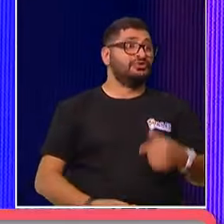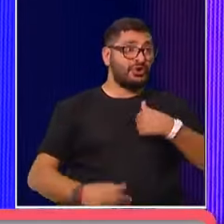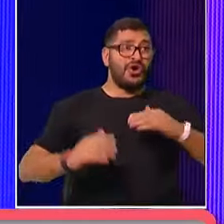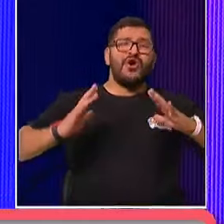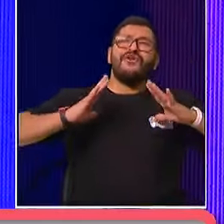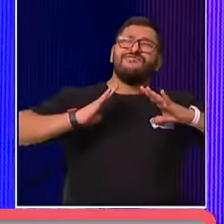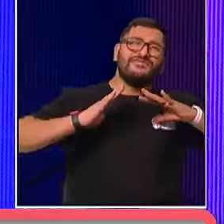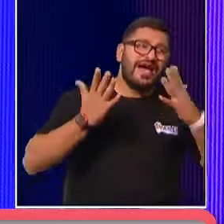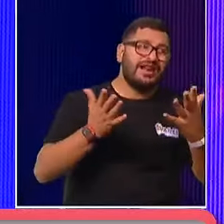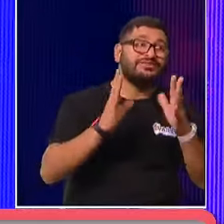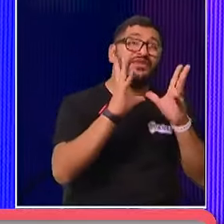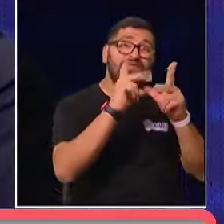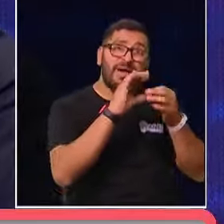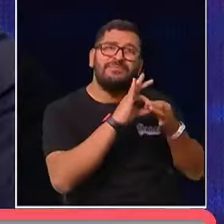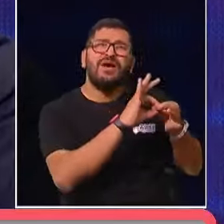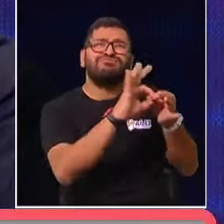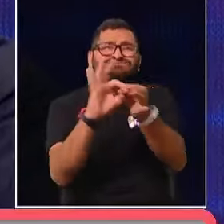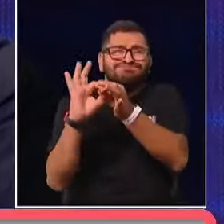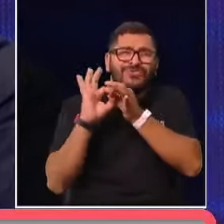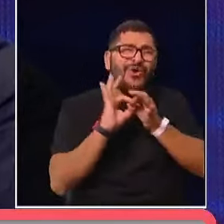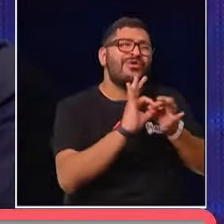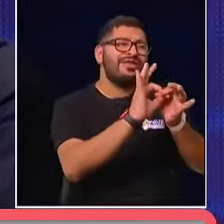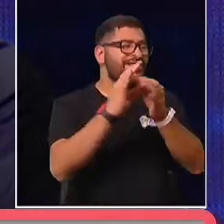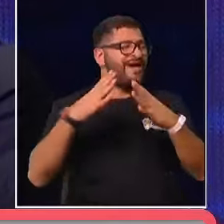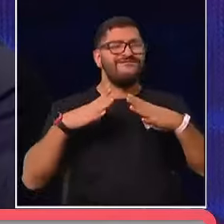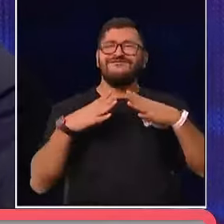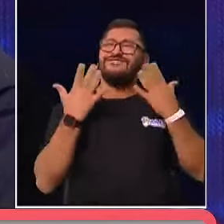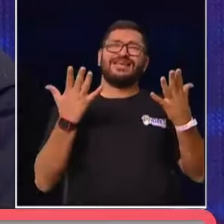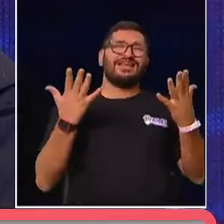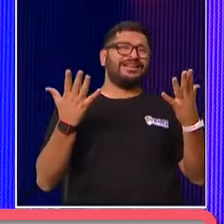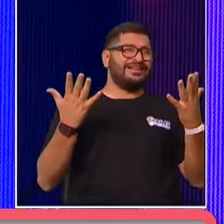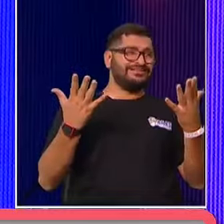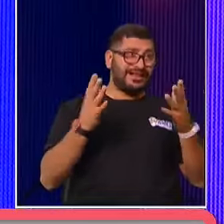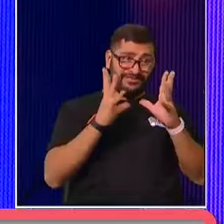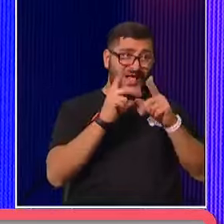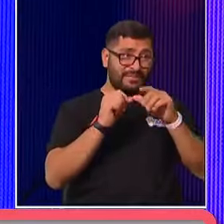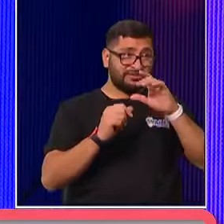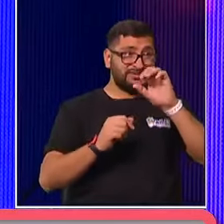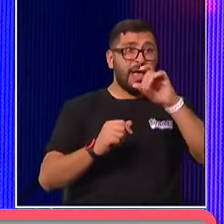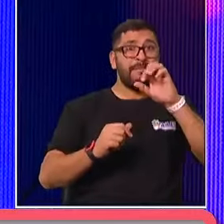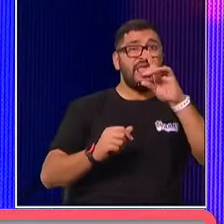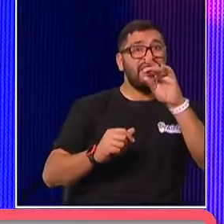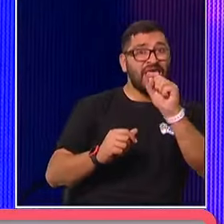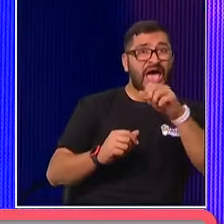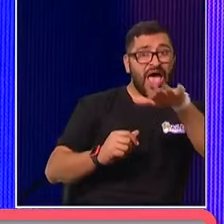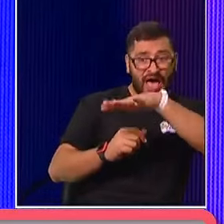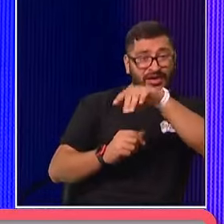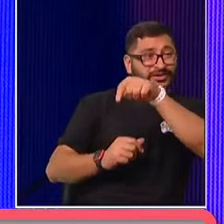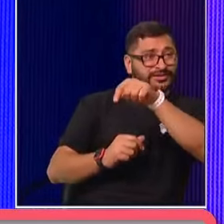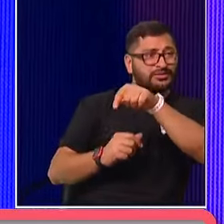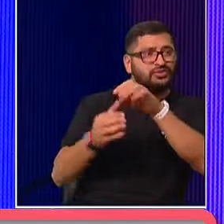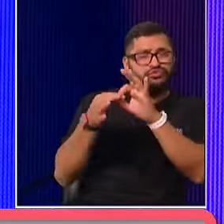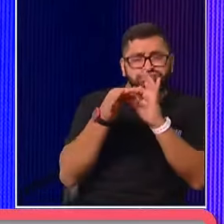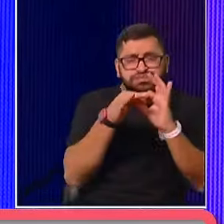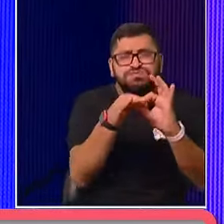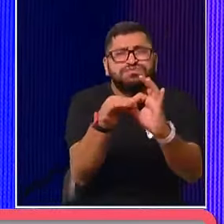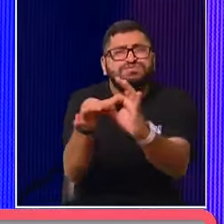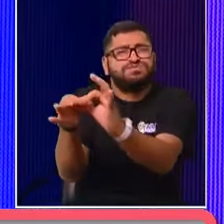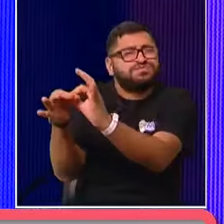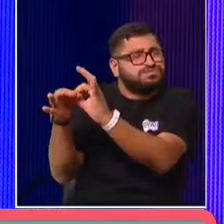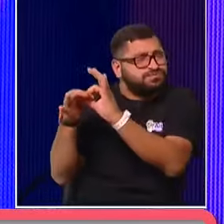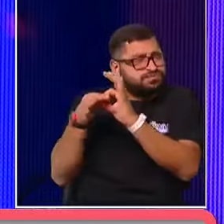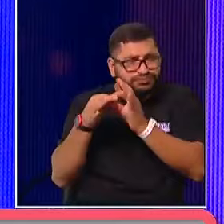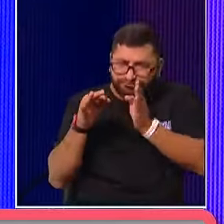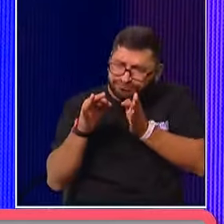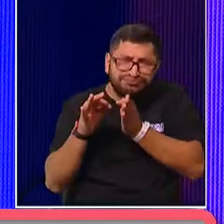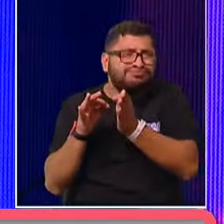familia. Felicito a los Cepeda por haberse mantenido juntos para sacar adelante a quien tenía